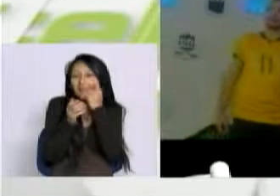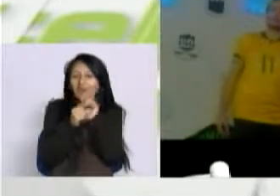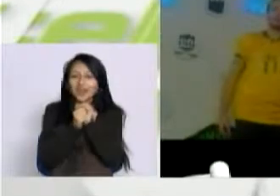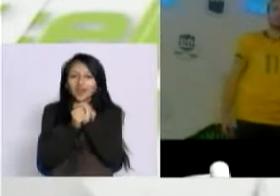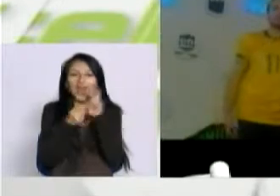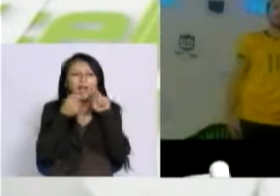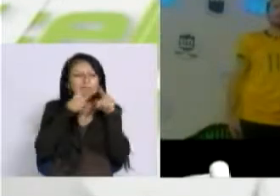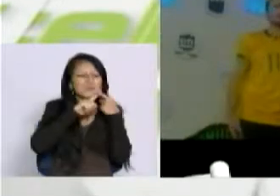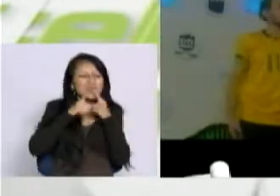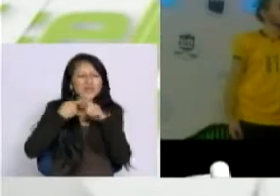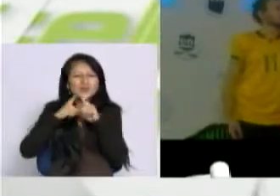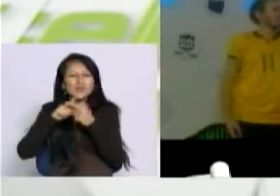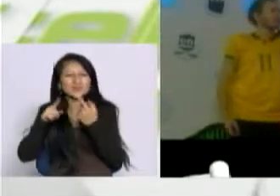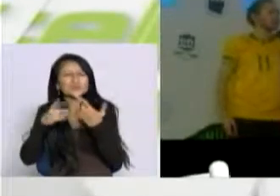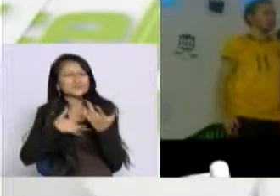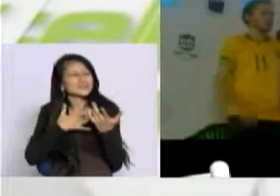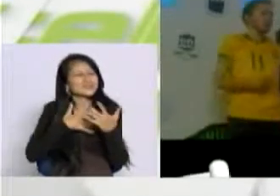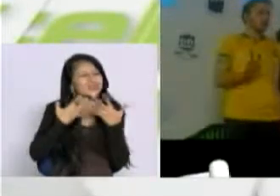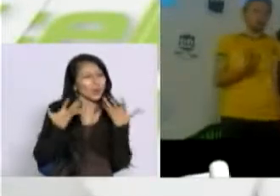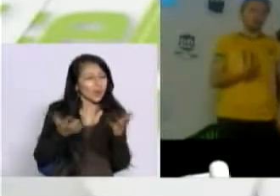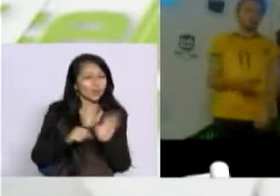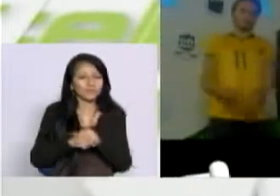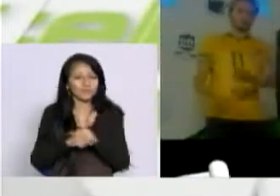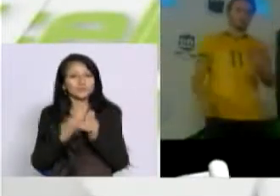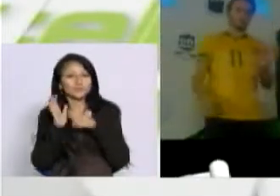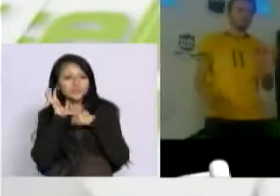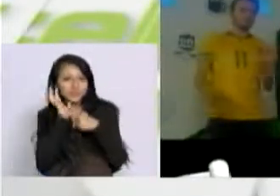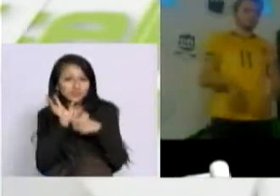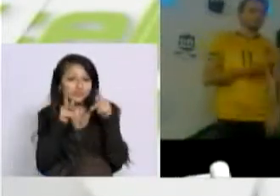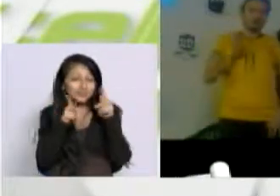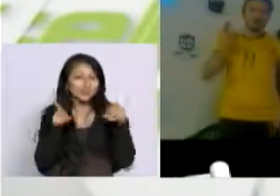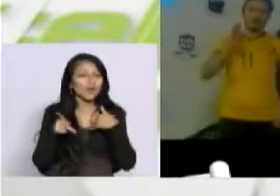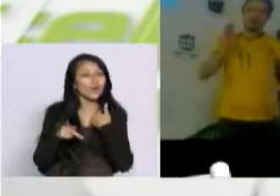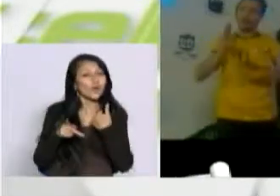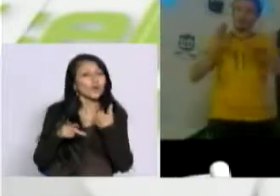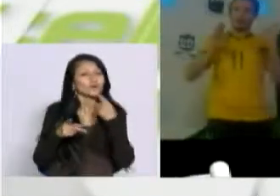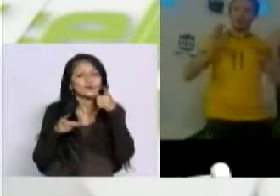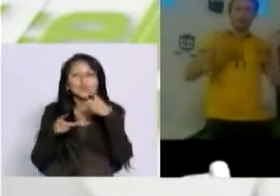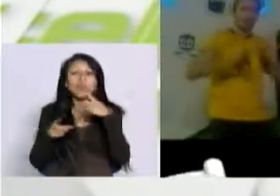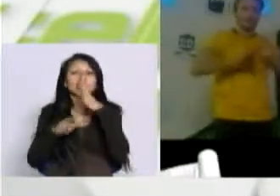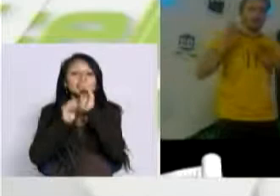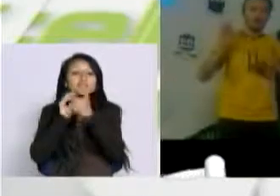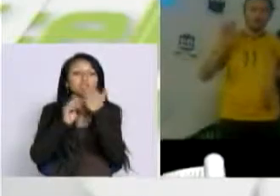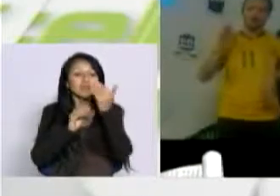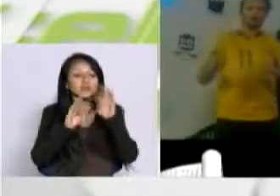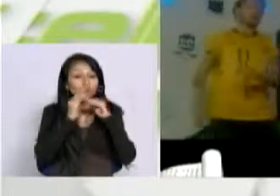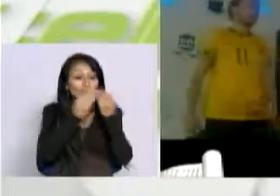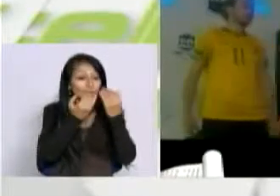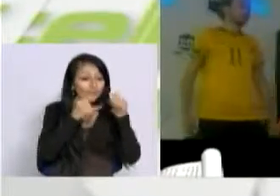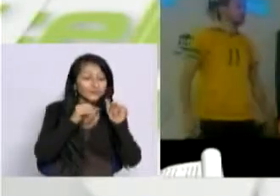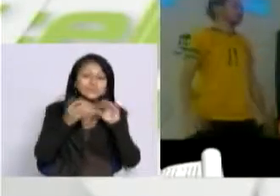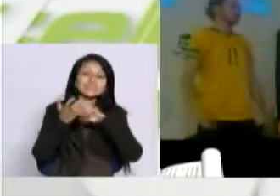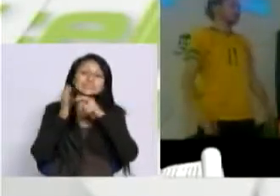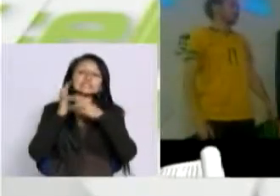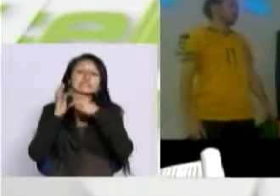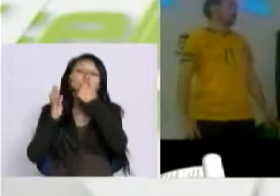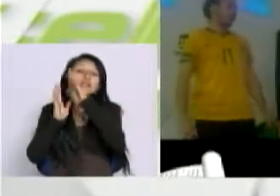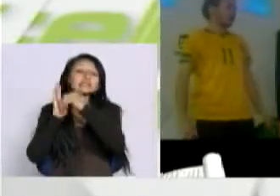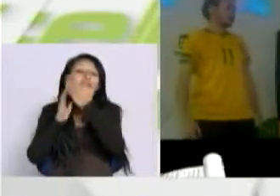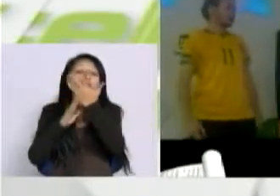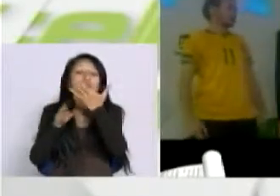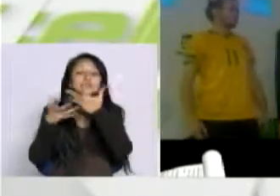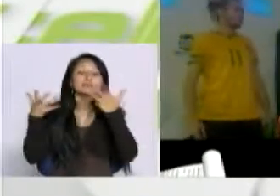los amigos, de mostrarles a los adolescentes a qué mundo se van a enfrentar cuando ellos salen, y de hablar también de esos temas